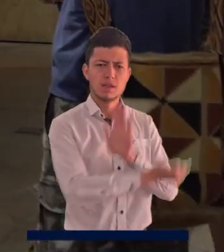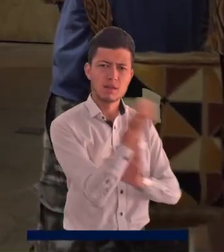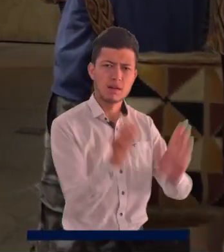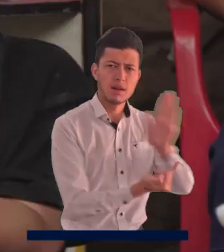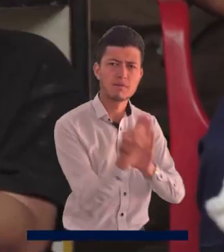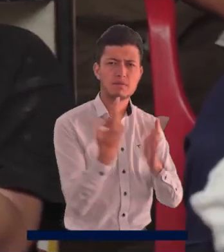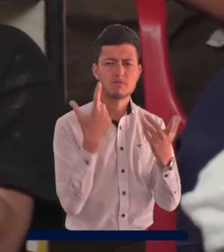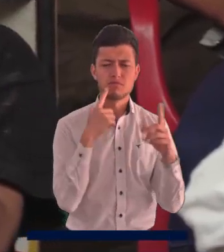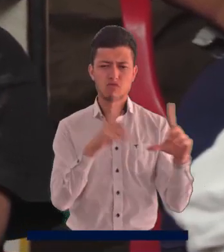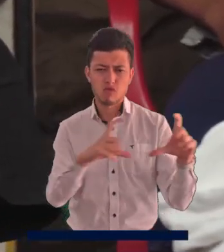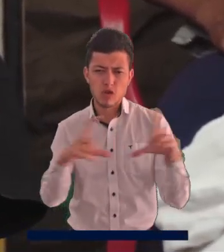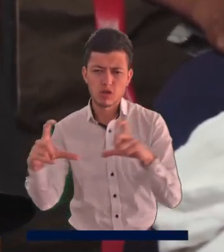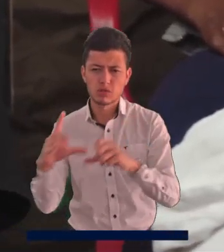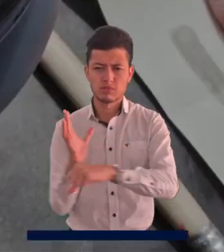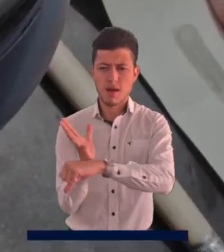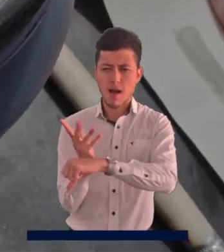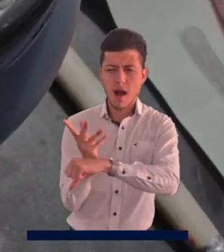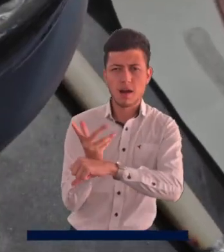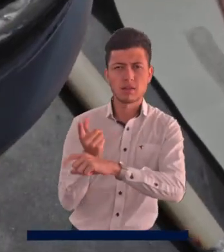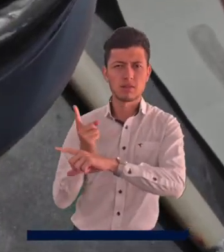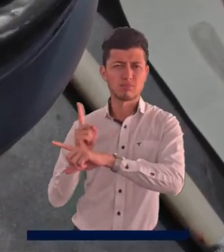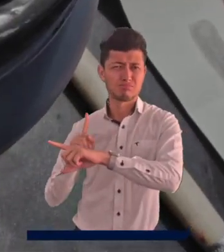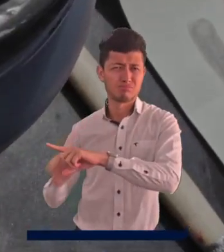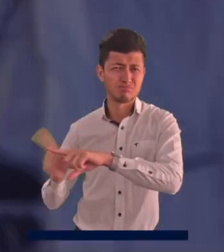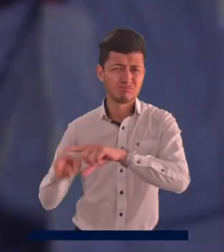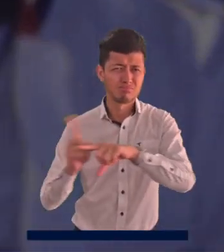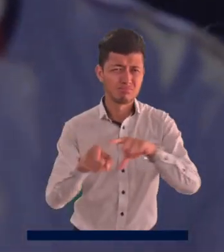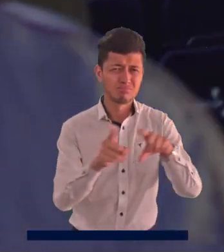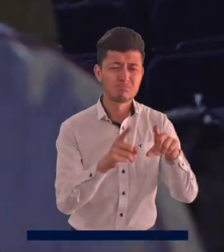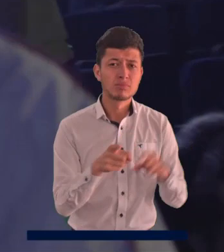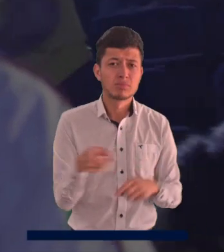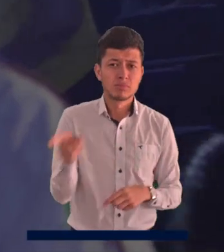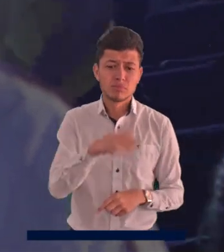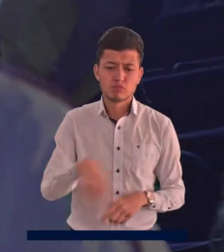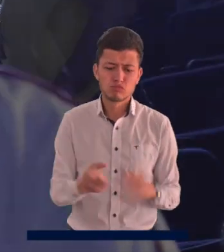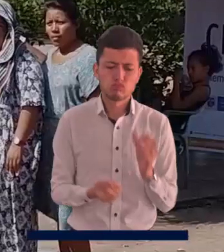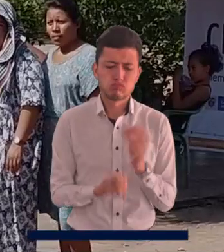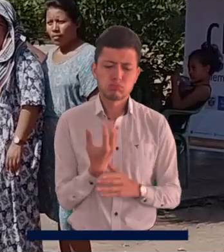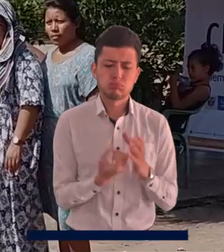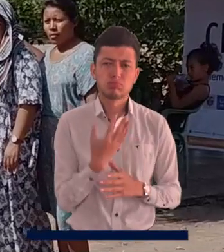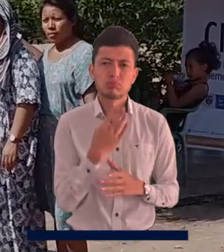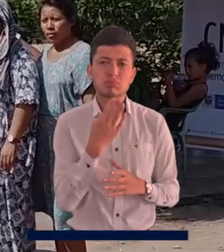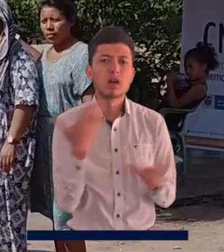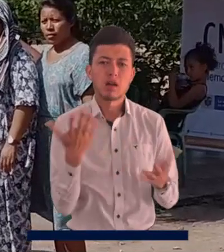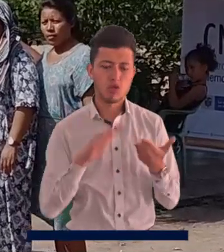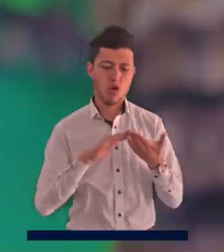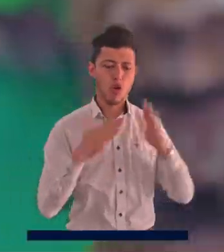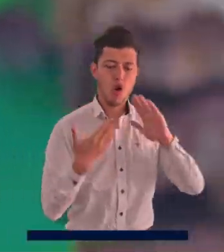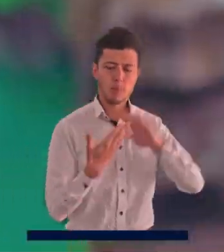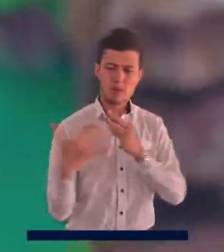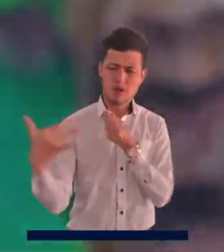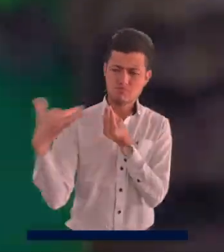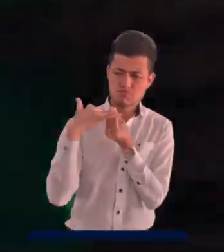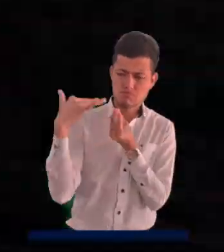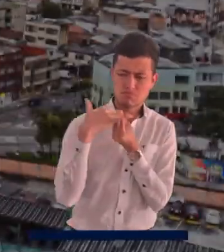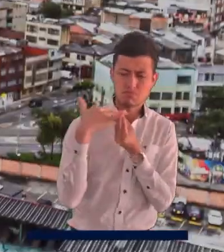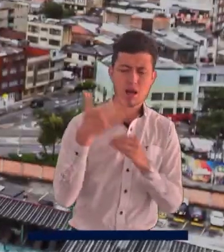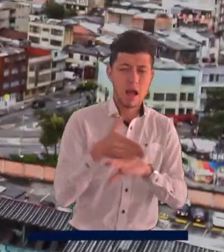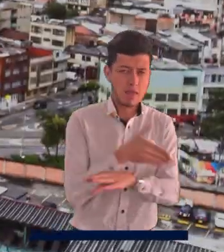gráficas, fotografías, obras de arte, producidos por las comunidades que fueron víctimas.